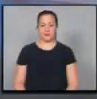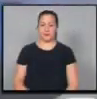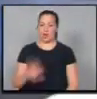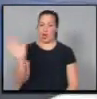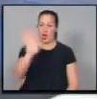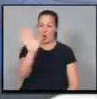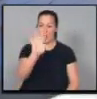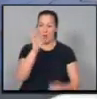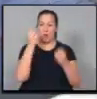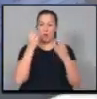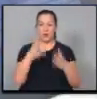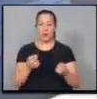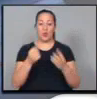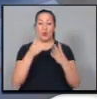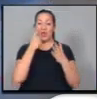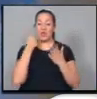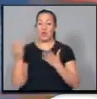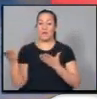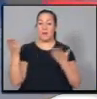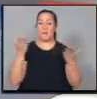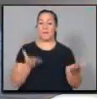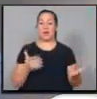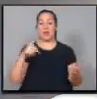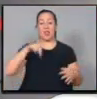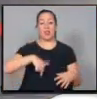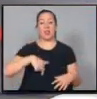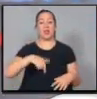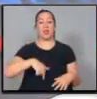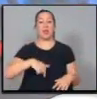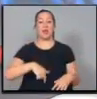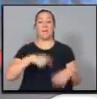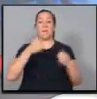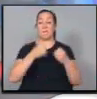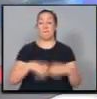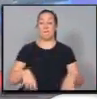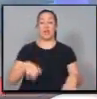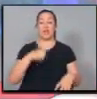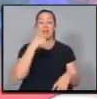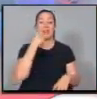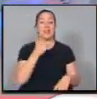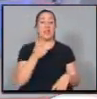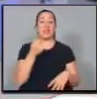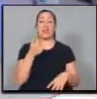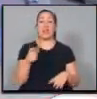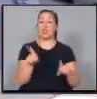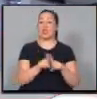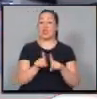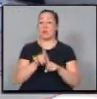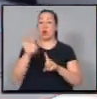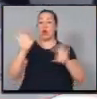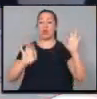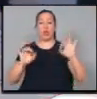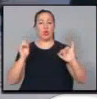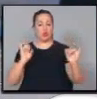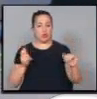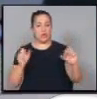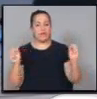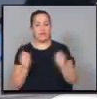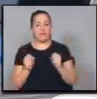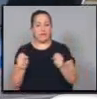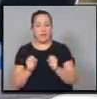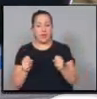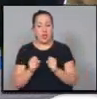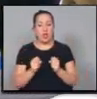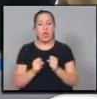Hola, hola, ¿cómo les va? Muy buenos días, bienvenidos. Aquí estamos en este comienzo de día casi otoñal, en Buenos Aires. Sí, qué fresquito, sobre todo durante